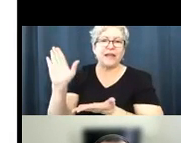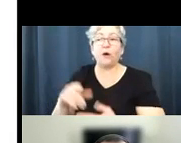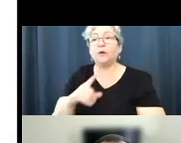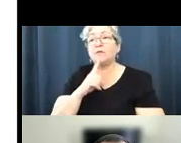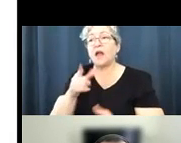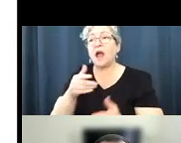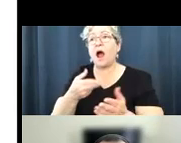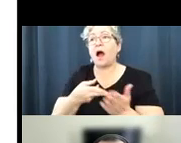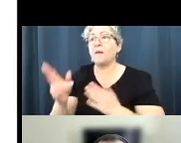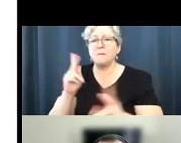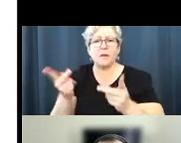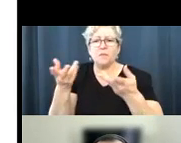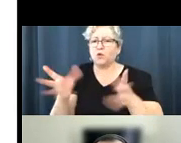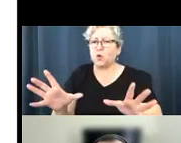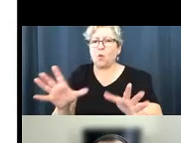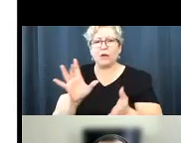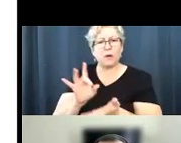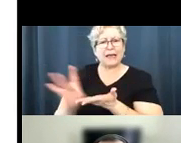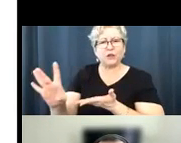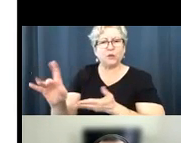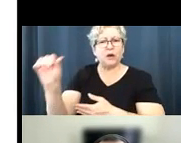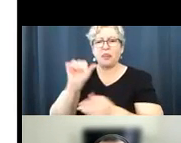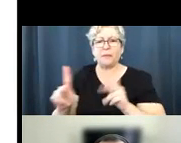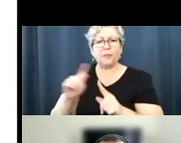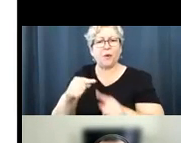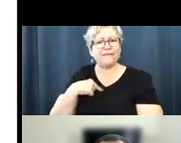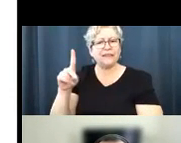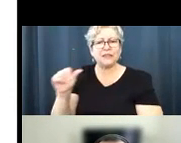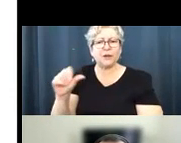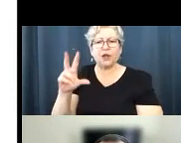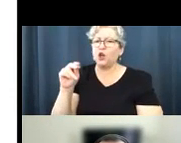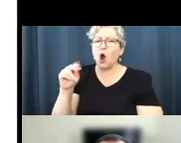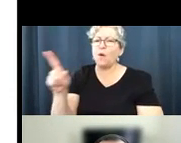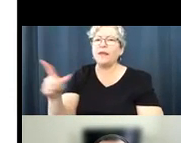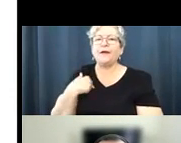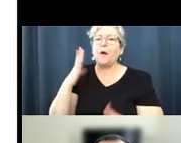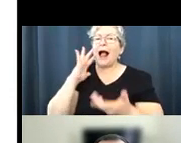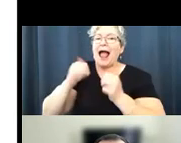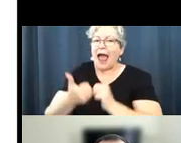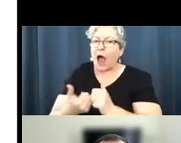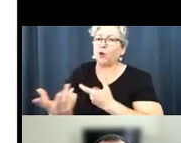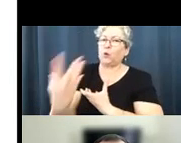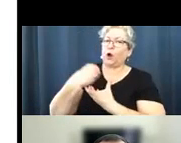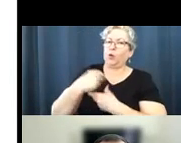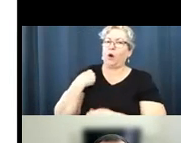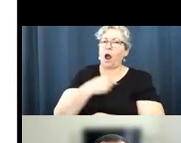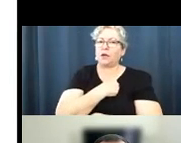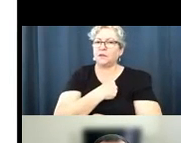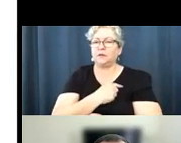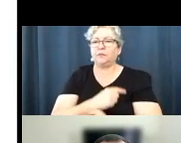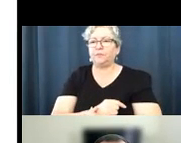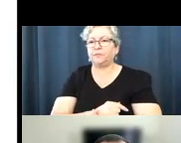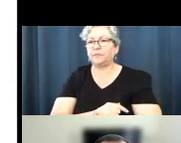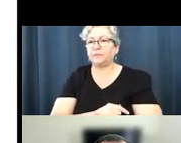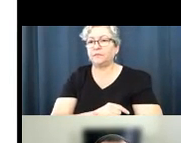veces nos dejan fuera y las personas no quieren excluir a las personas con discapacidades. Ellos lo que pasa es que no saben cómo